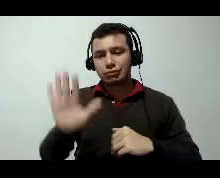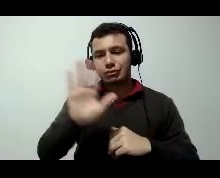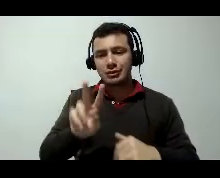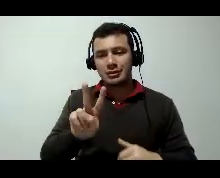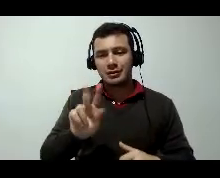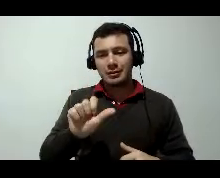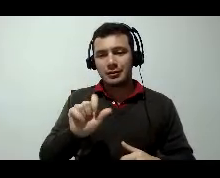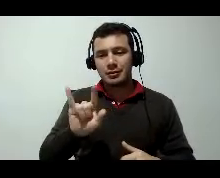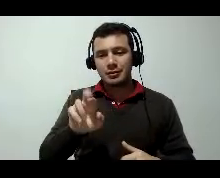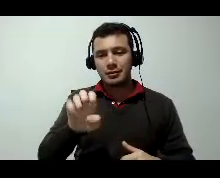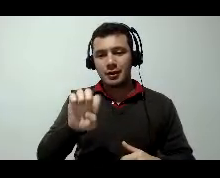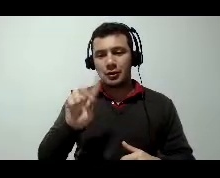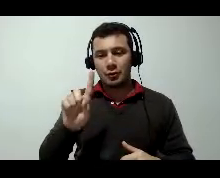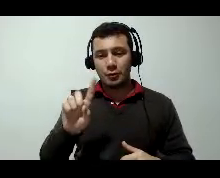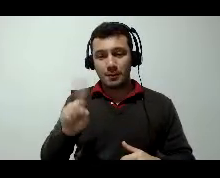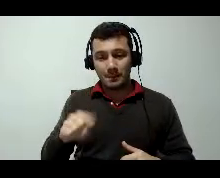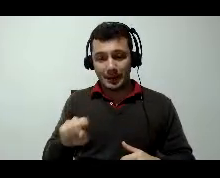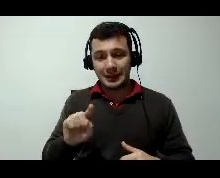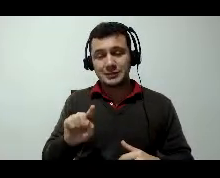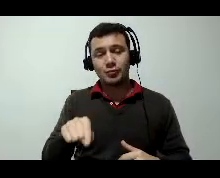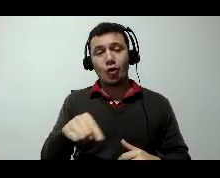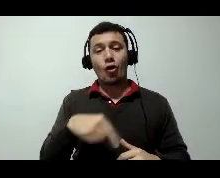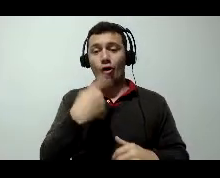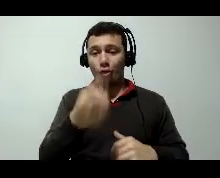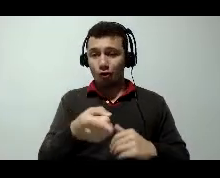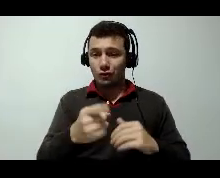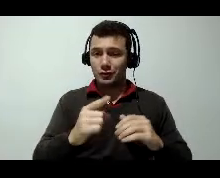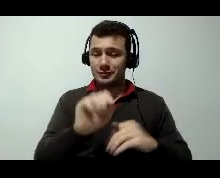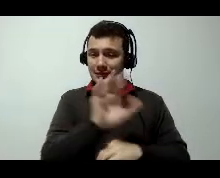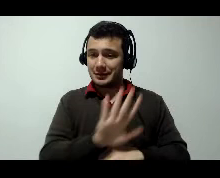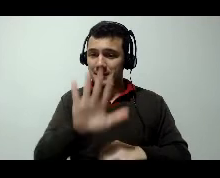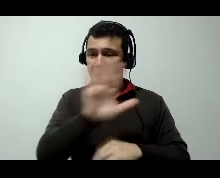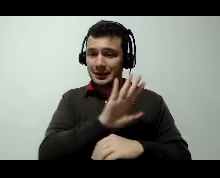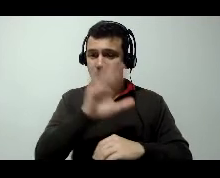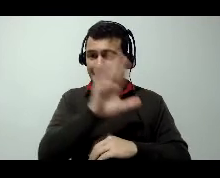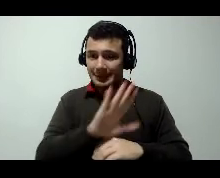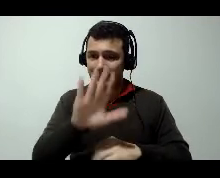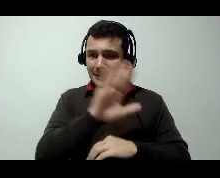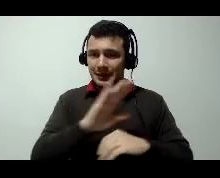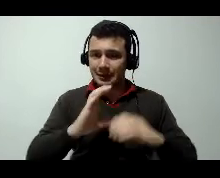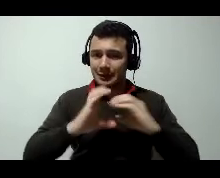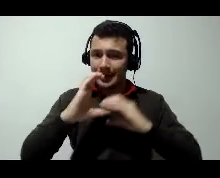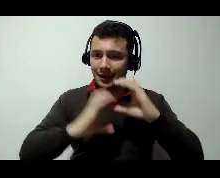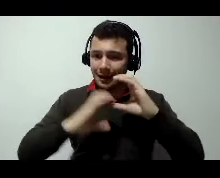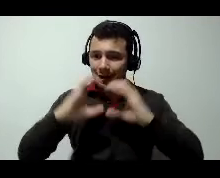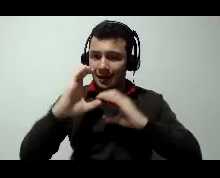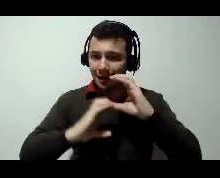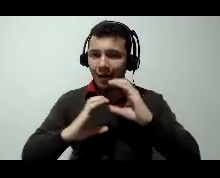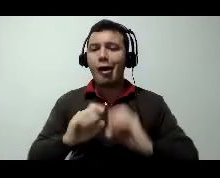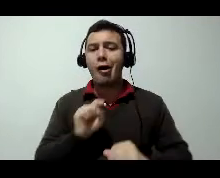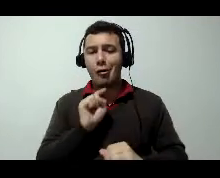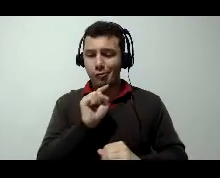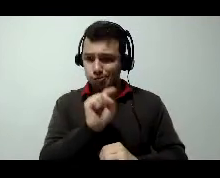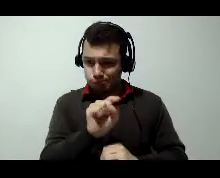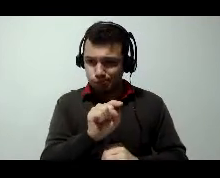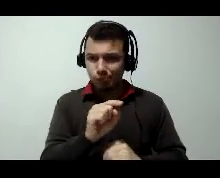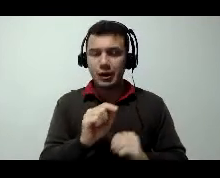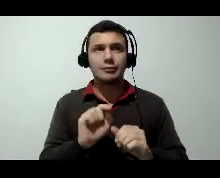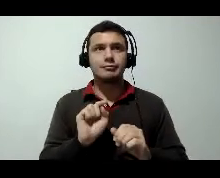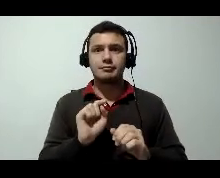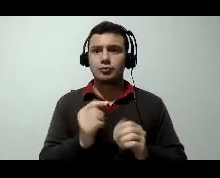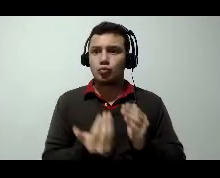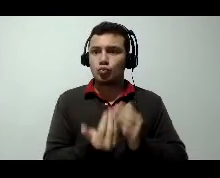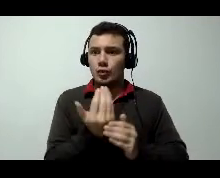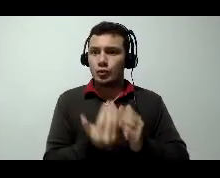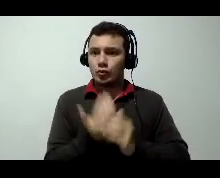no tienen unidades de cuidados intensivos y ya se están presentando casos estábamos un poquito muy relajados porque teníamos